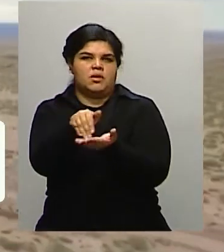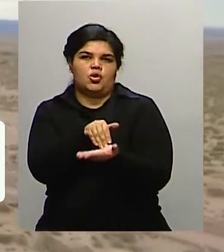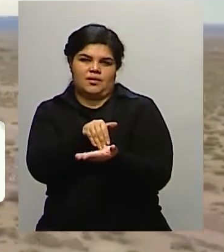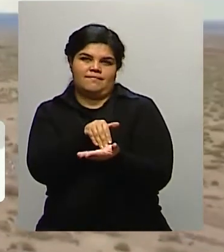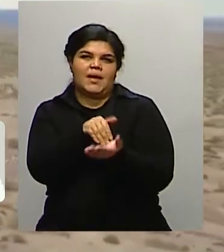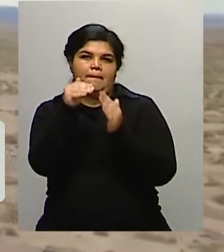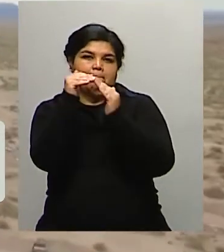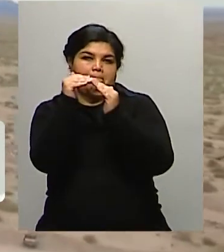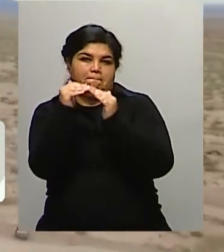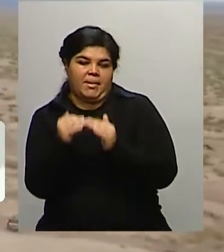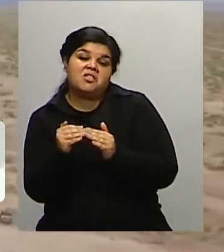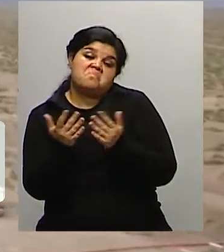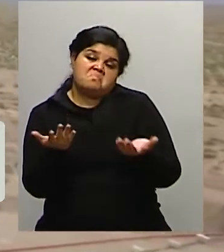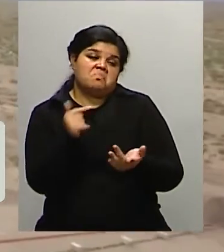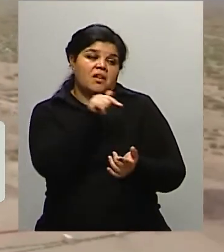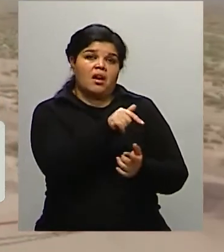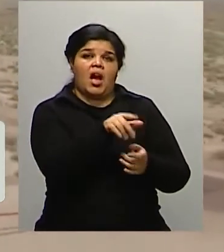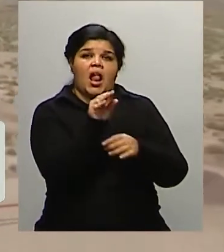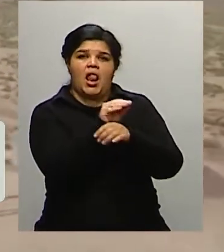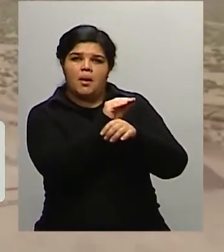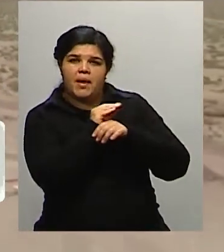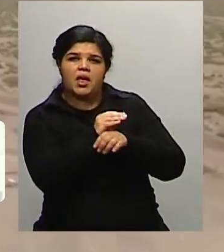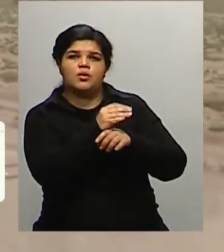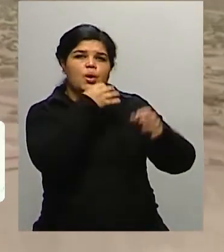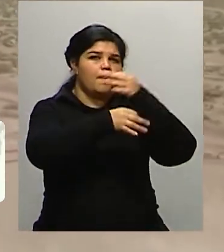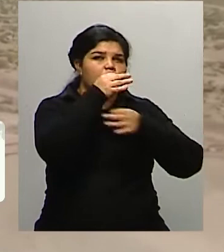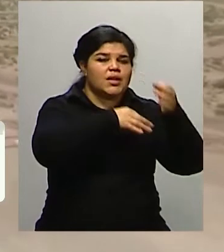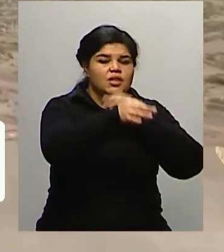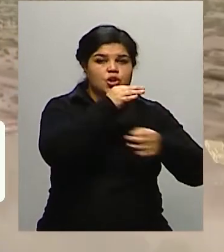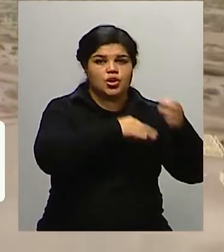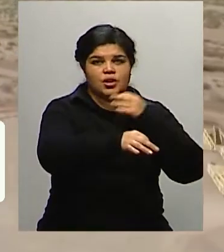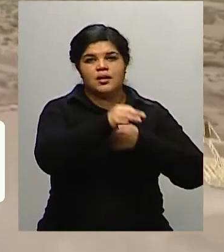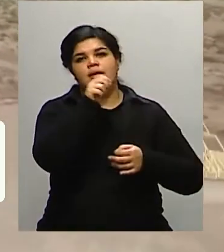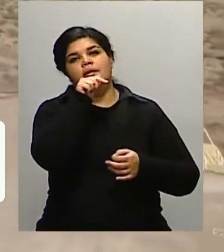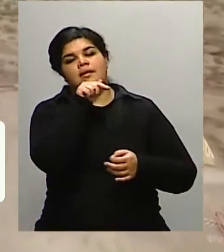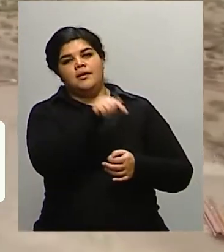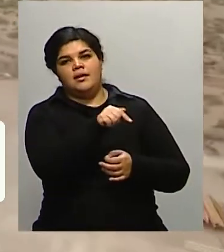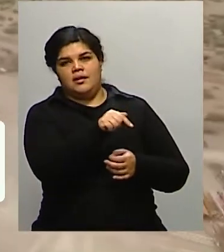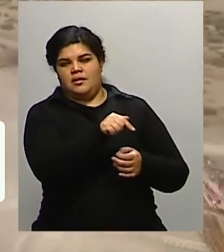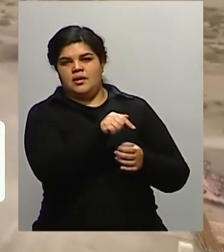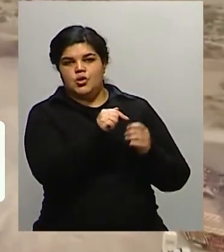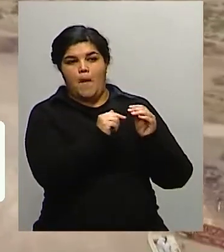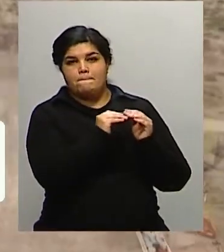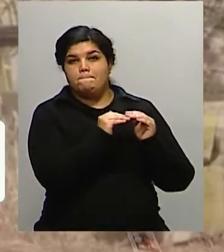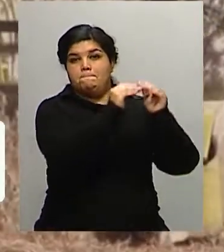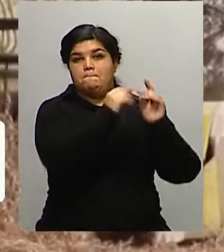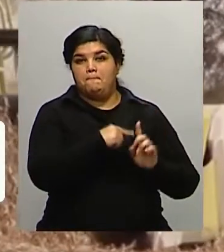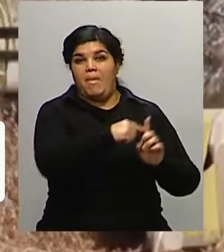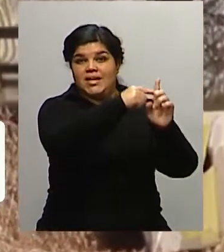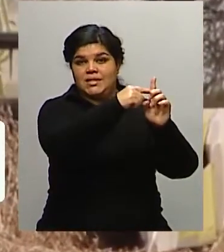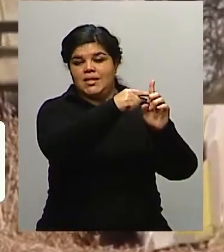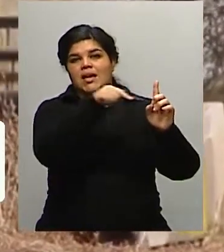la ventaja que obtenemos por el lado de las exportaciones, que se puede compensar este